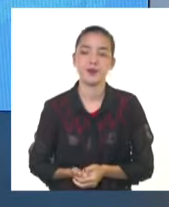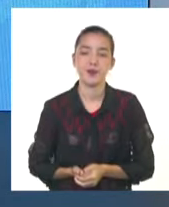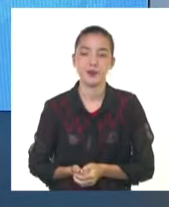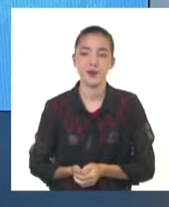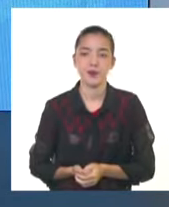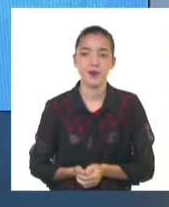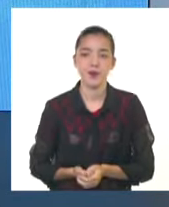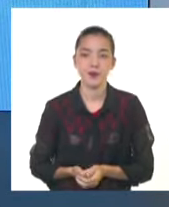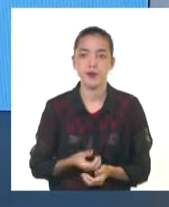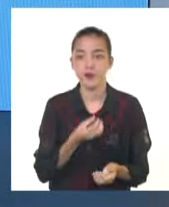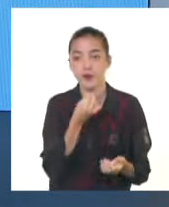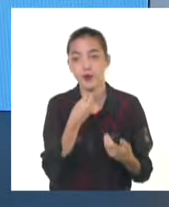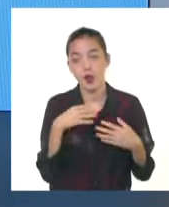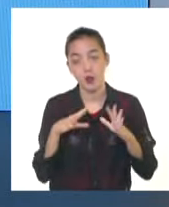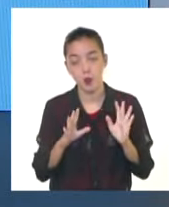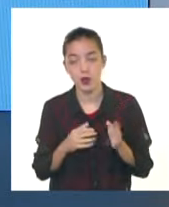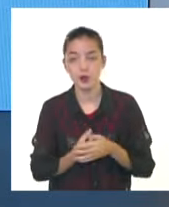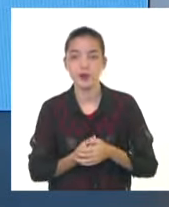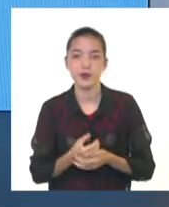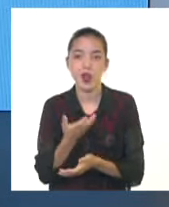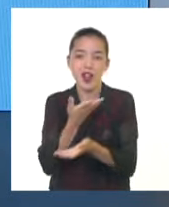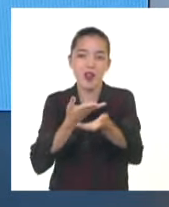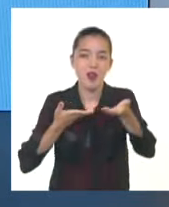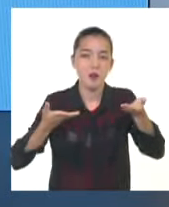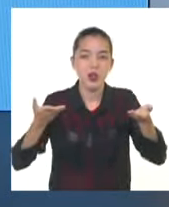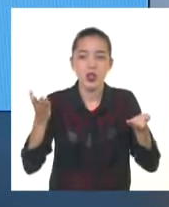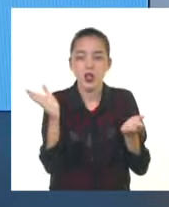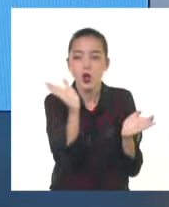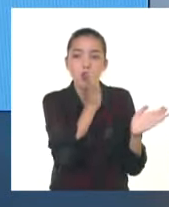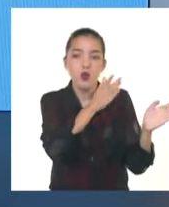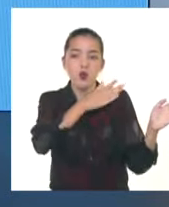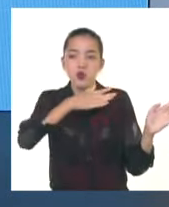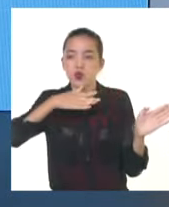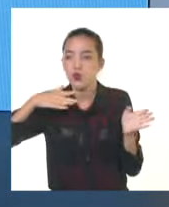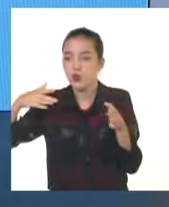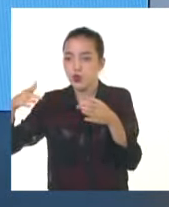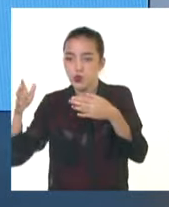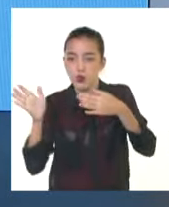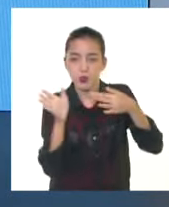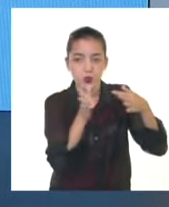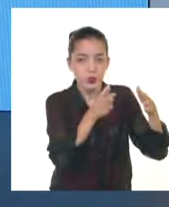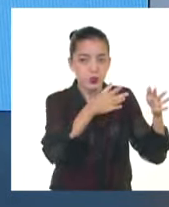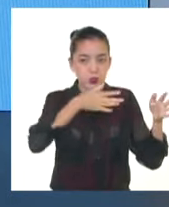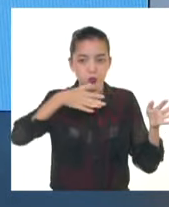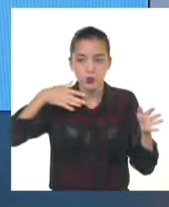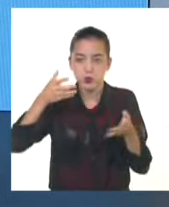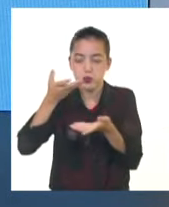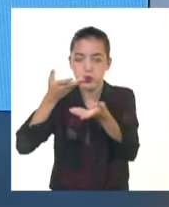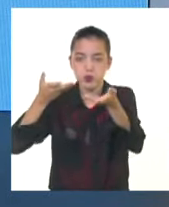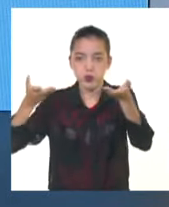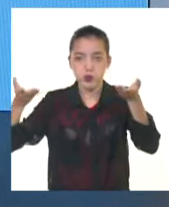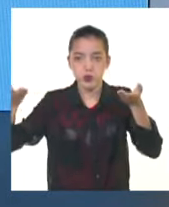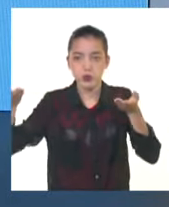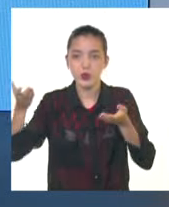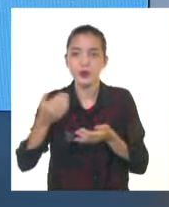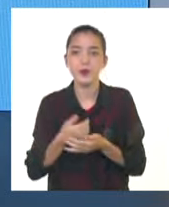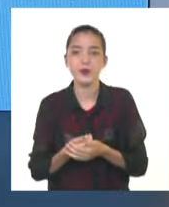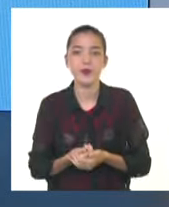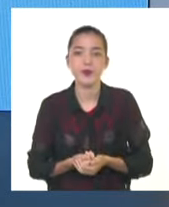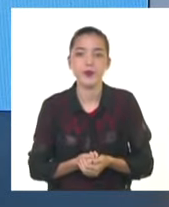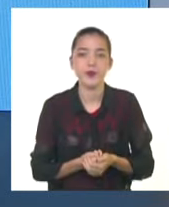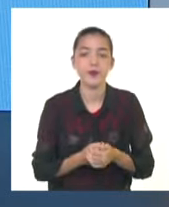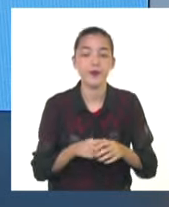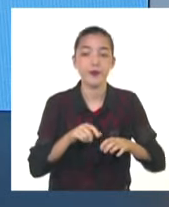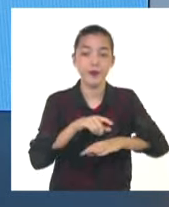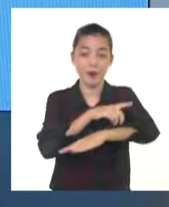país. Vamos a continuar con vientos variables débiles en todo el archipiélago, esto va a favorecer un aumento de la sensación de calor, sobre todo en zonas alejadas de las costas, y que